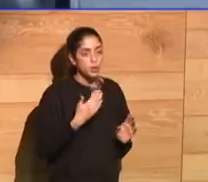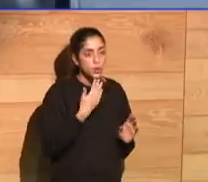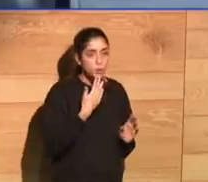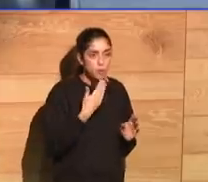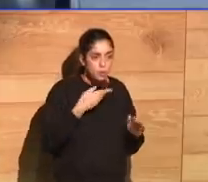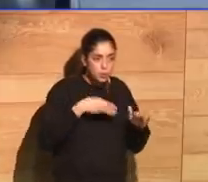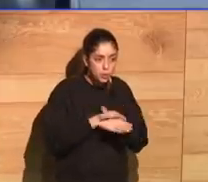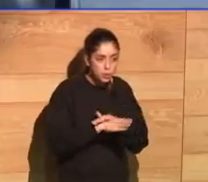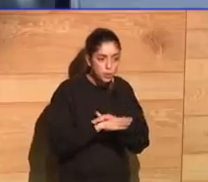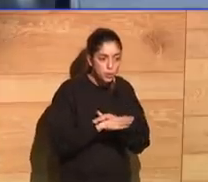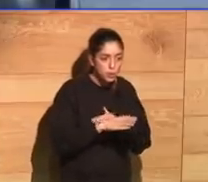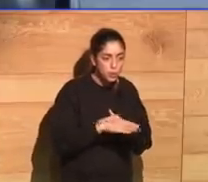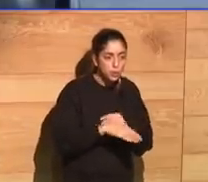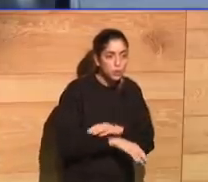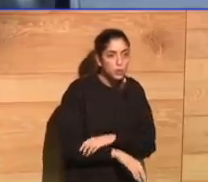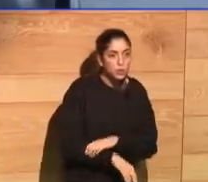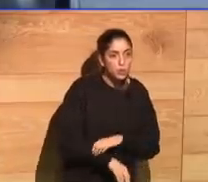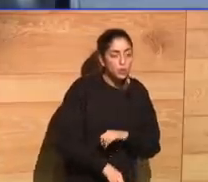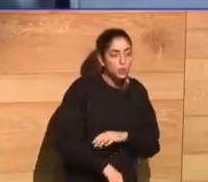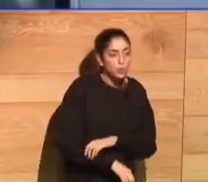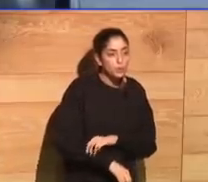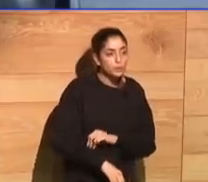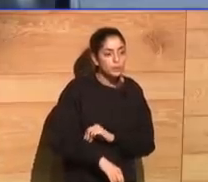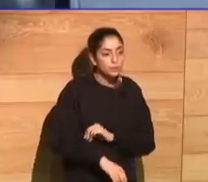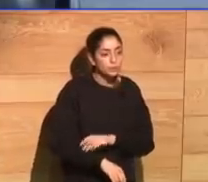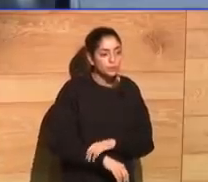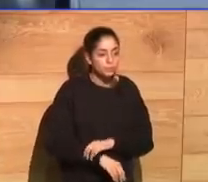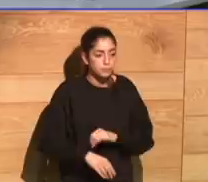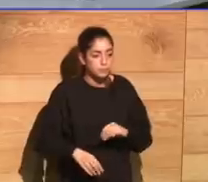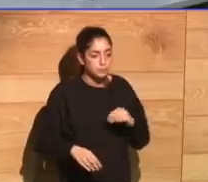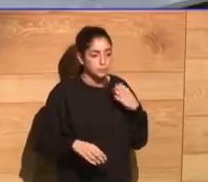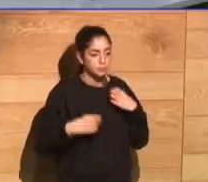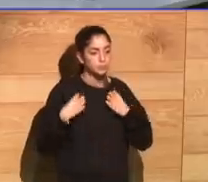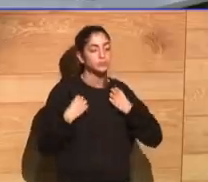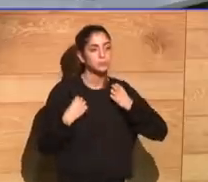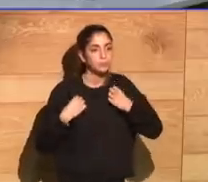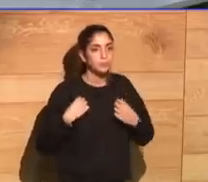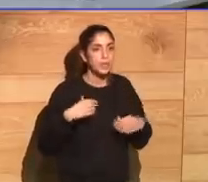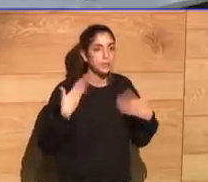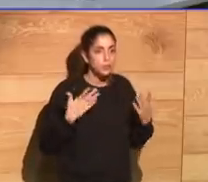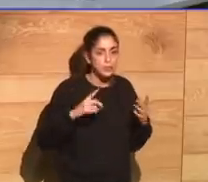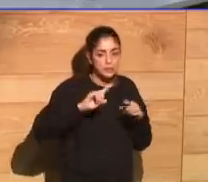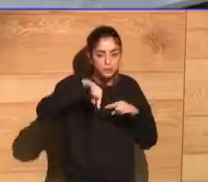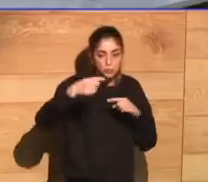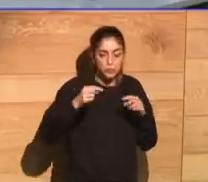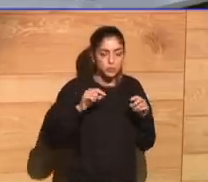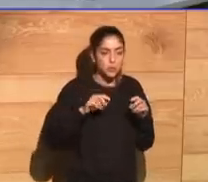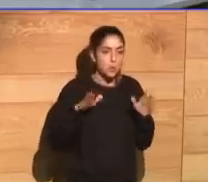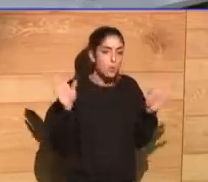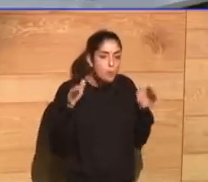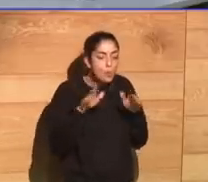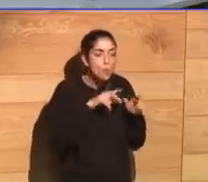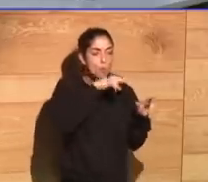No sé quién es. Y tiene unos ojos como cuadrados, sale un rato. Yo toda la escena de Krypton en realidad... ¿Y luego sale volando y qué le pasa? La entiendo